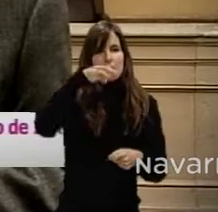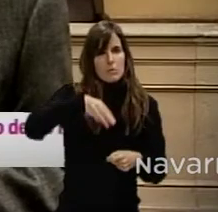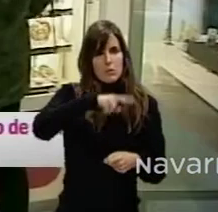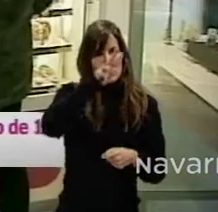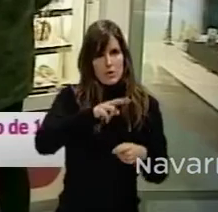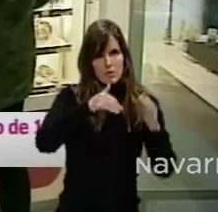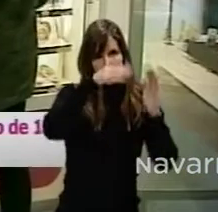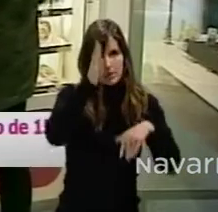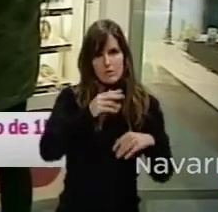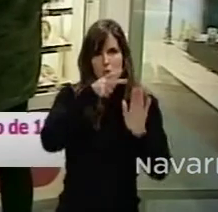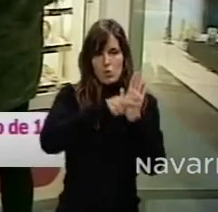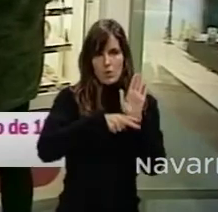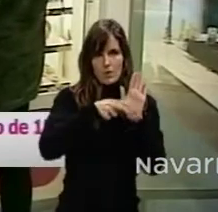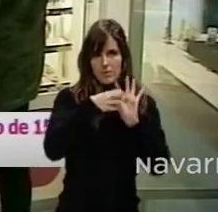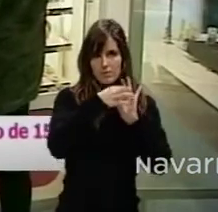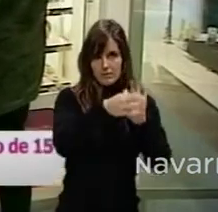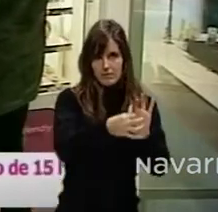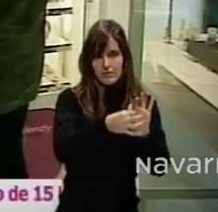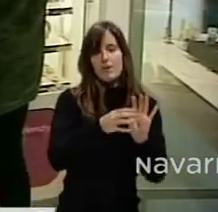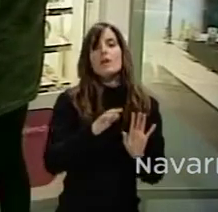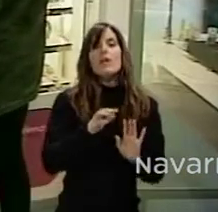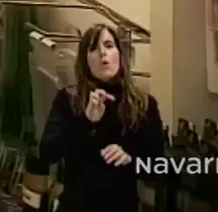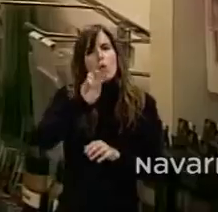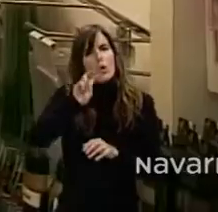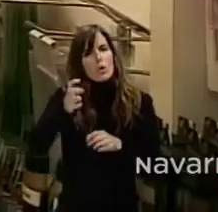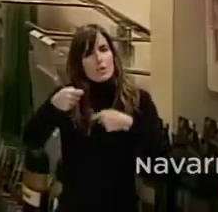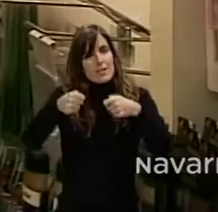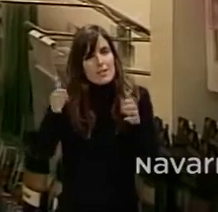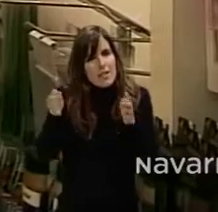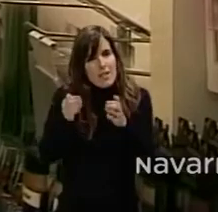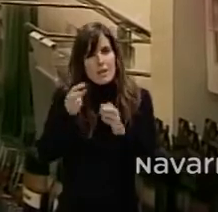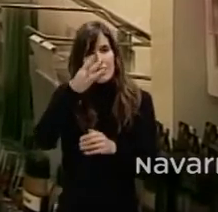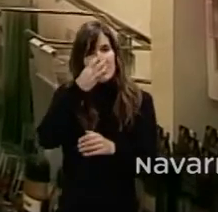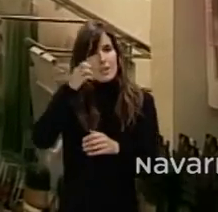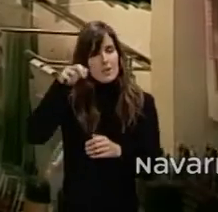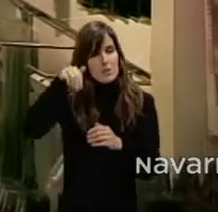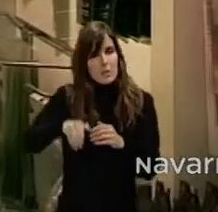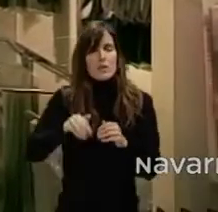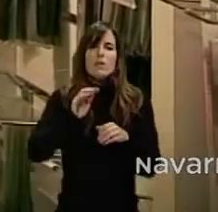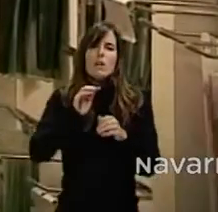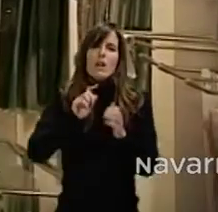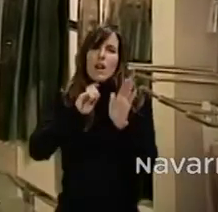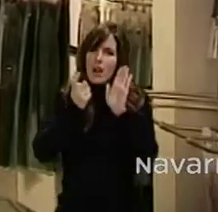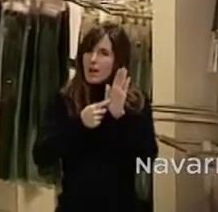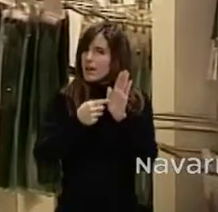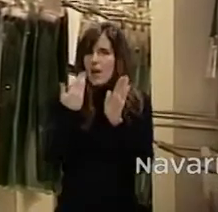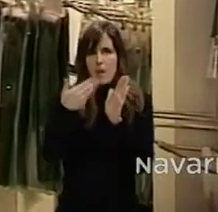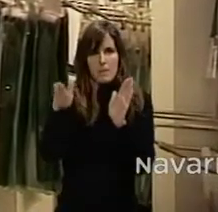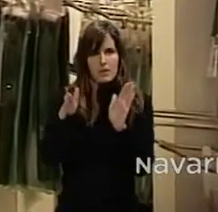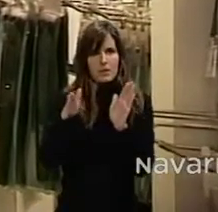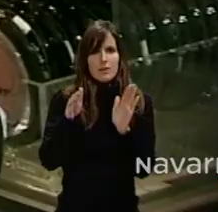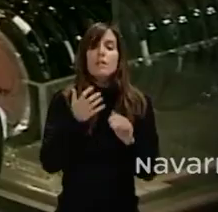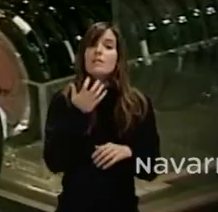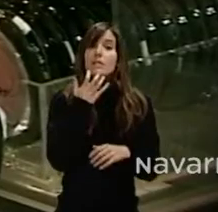cuadrados. Por tanto, quedan exceptuados los de menos de 300 metros. No hay que incluir en este supuesto